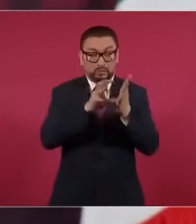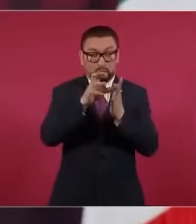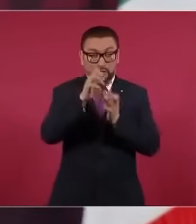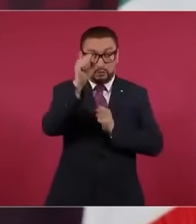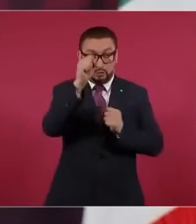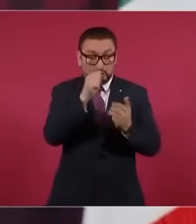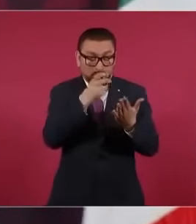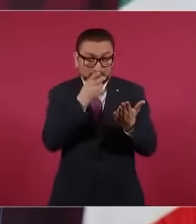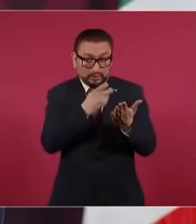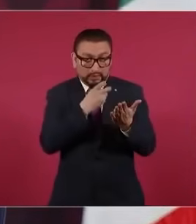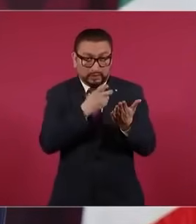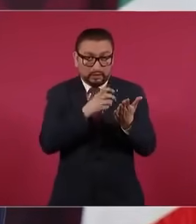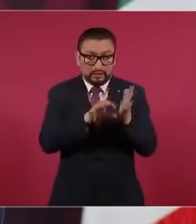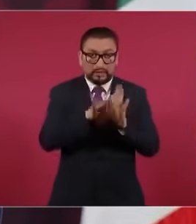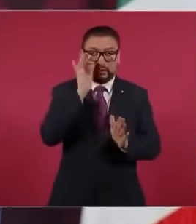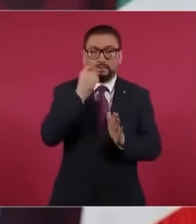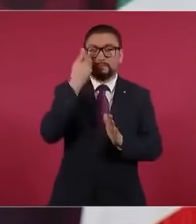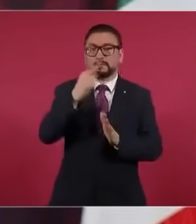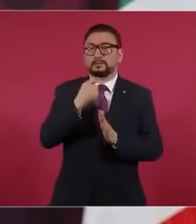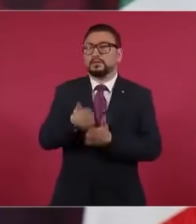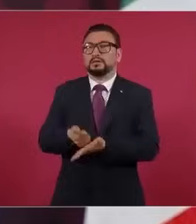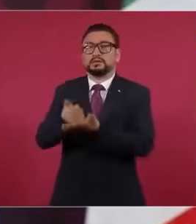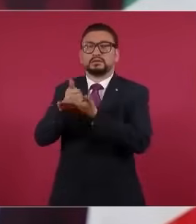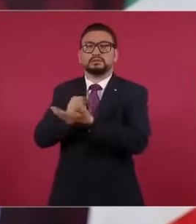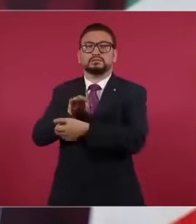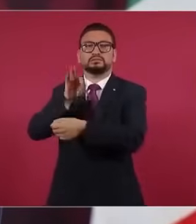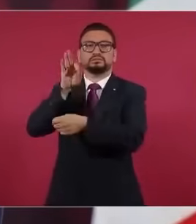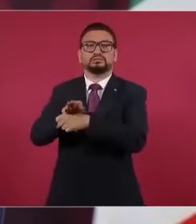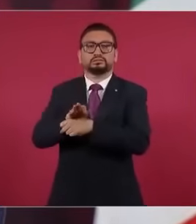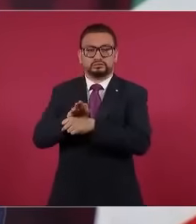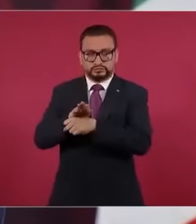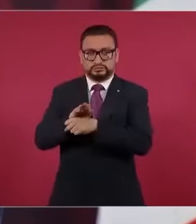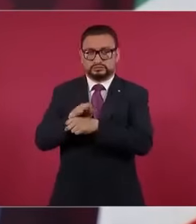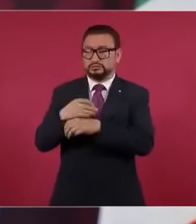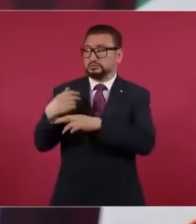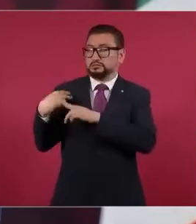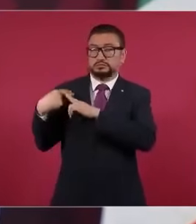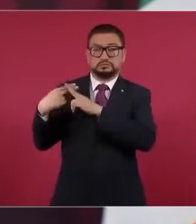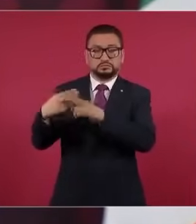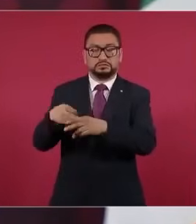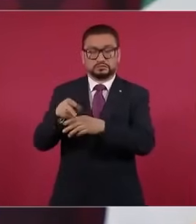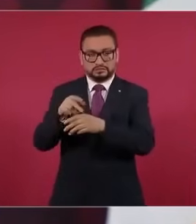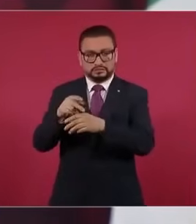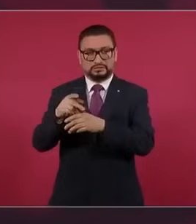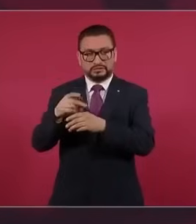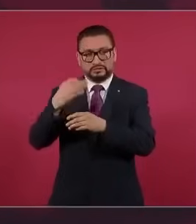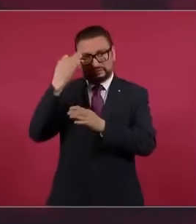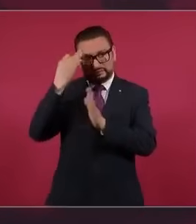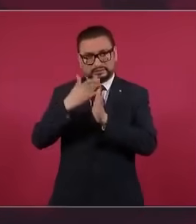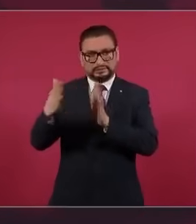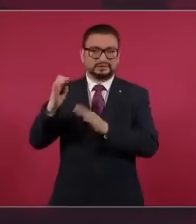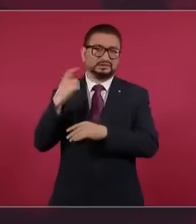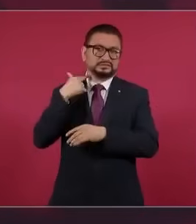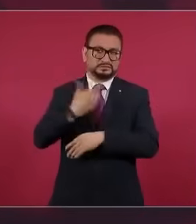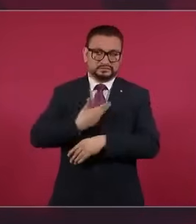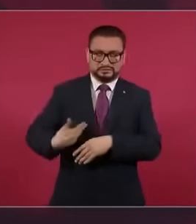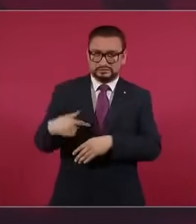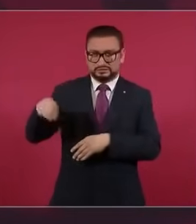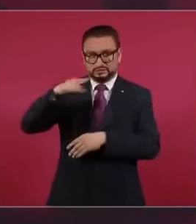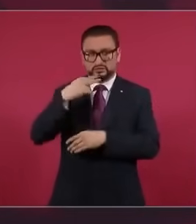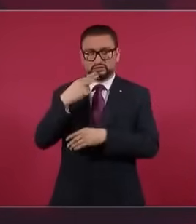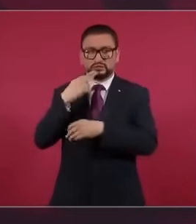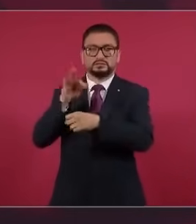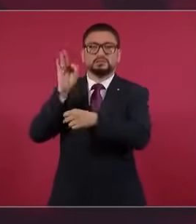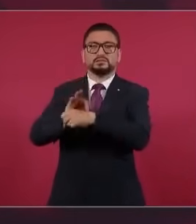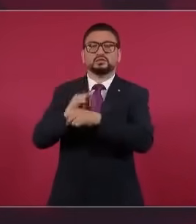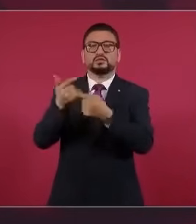para la protección, como ha sucedido en los últimos tiempos, sobre todo en el periodo neoliberal, en